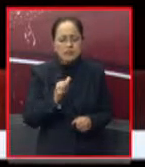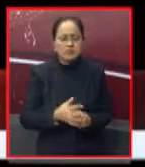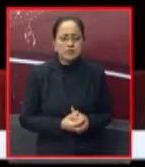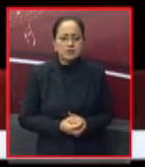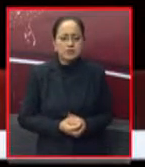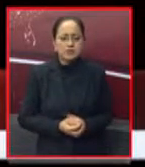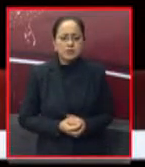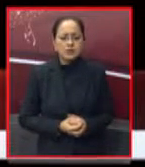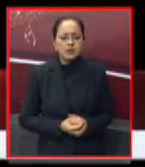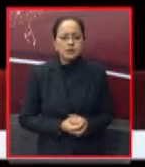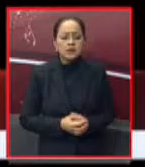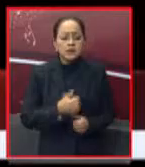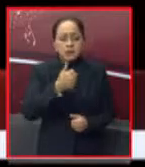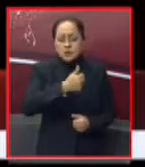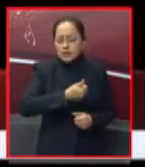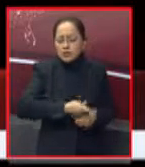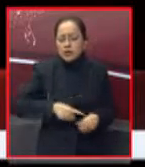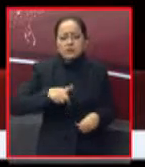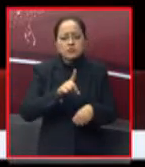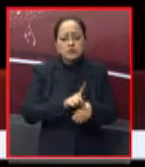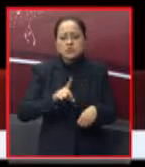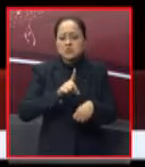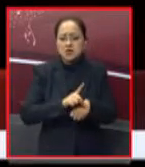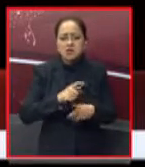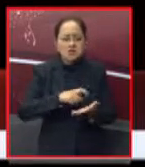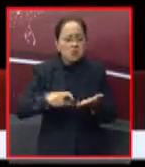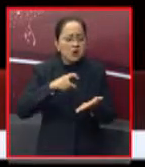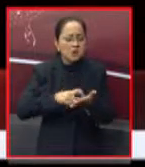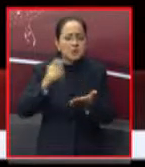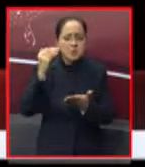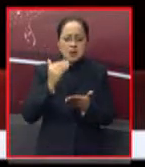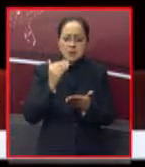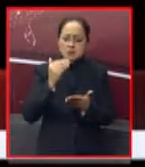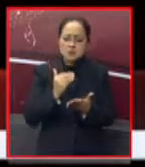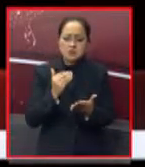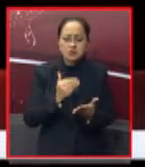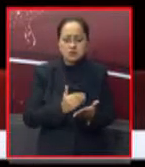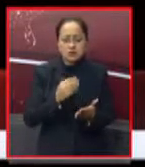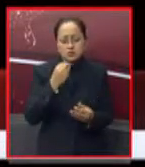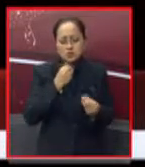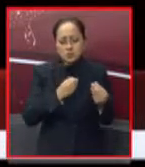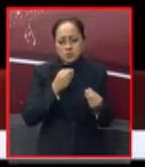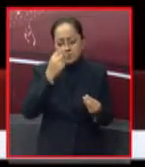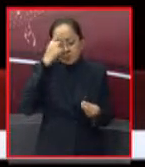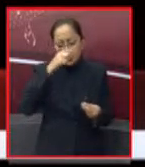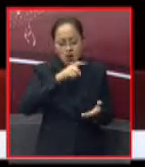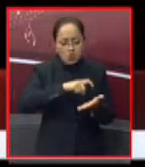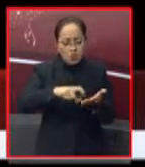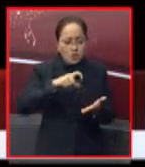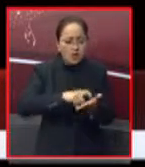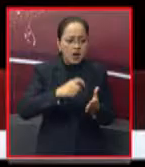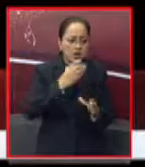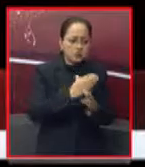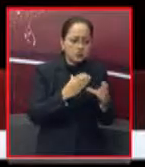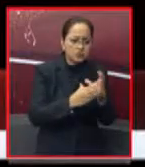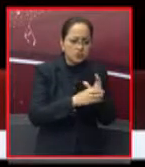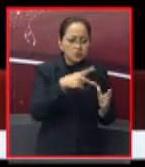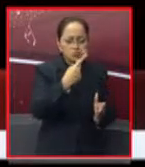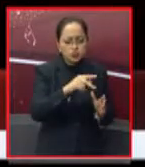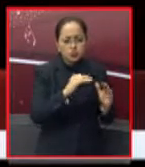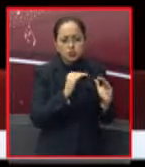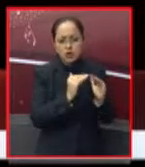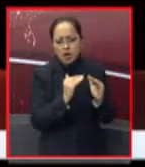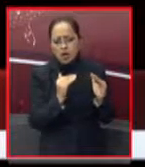básicas, que cada día les alcanza menos para comprar la despensa. Situación que ahonda la brecha de